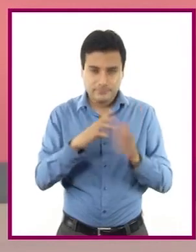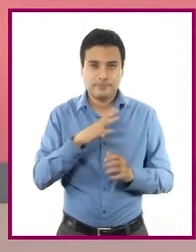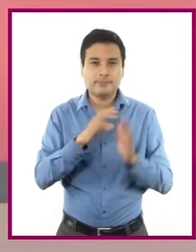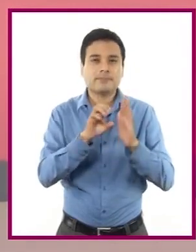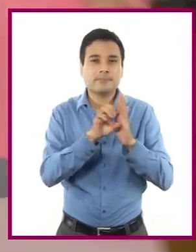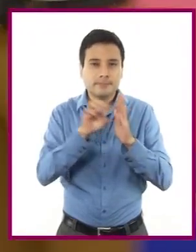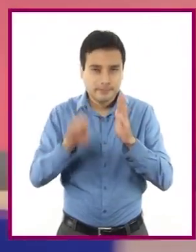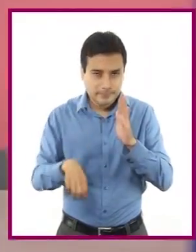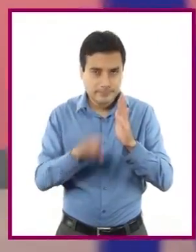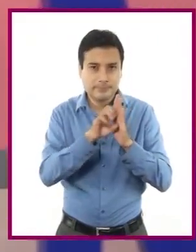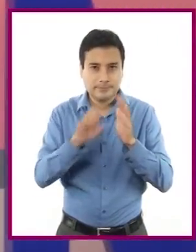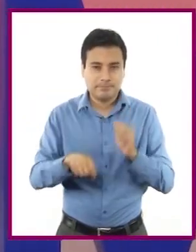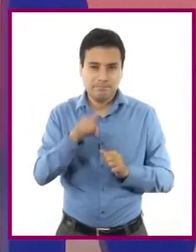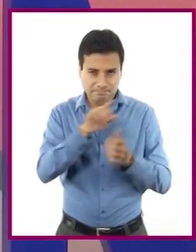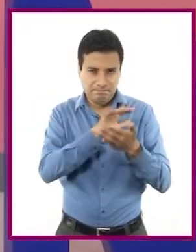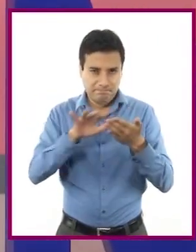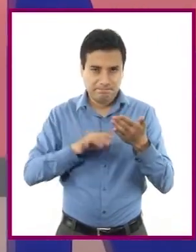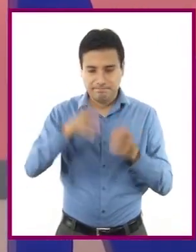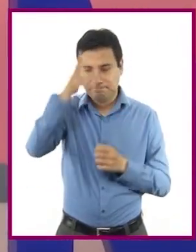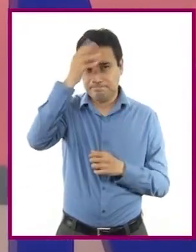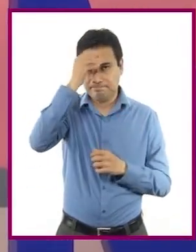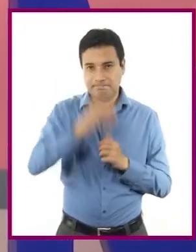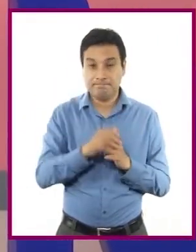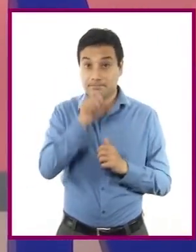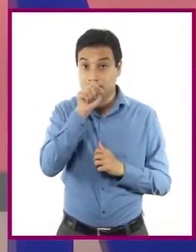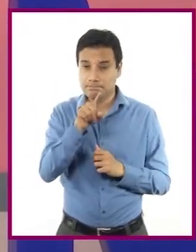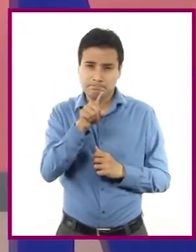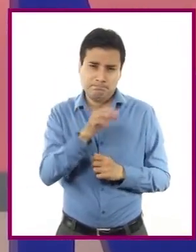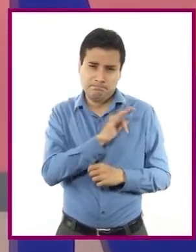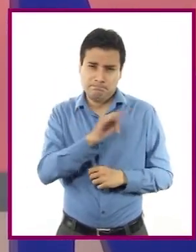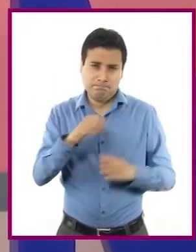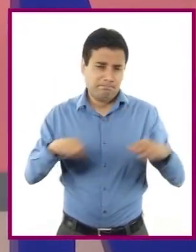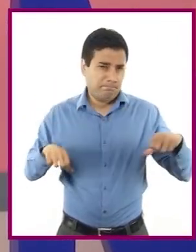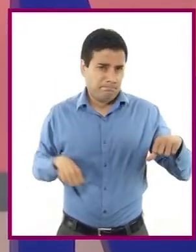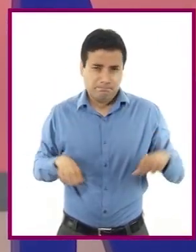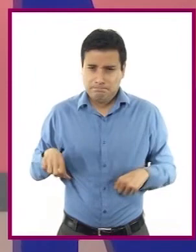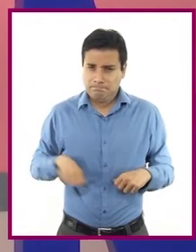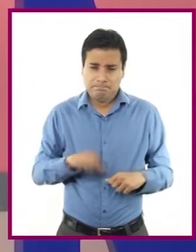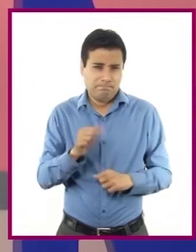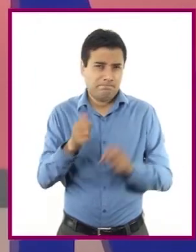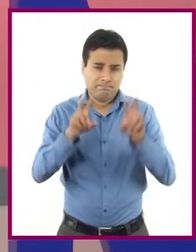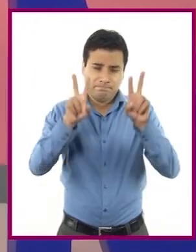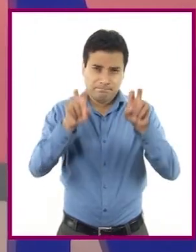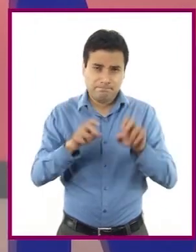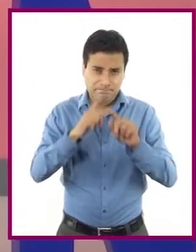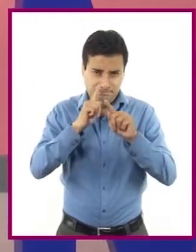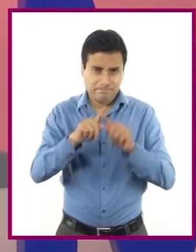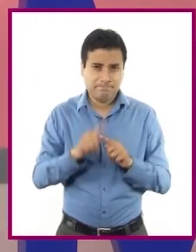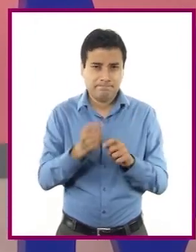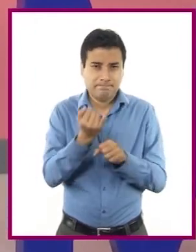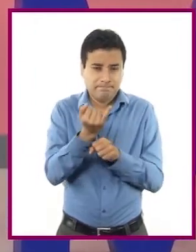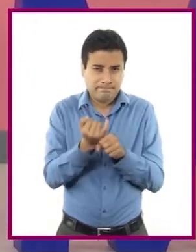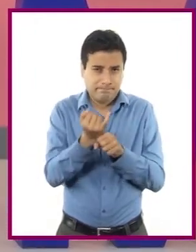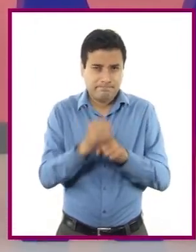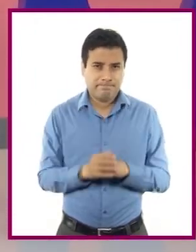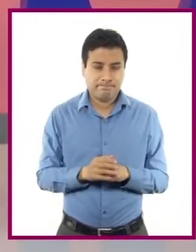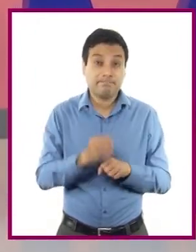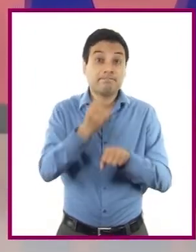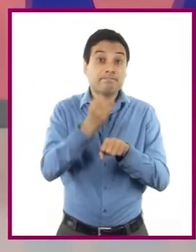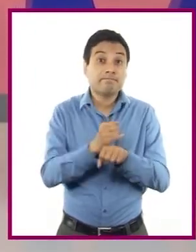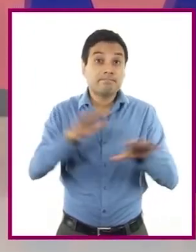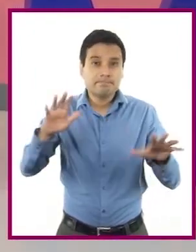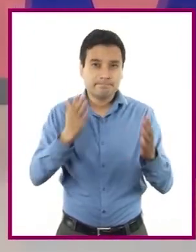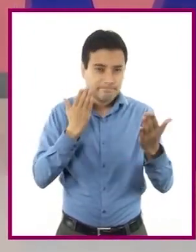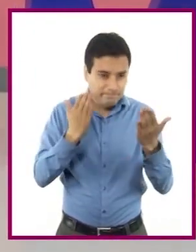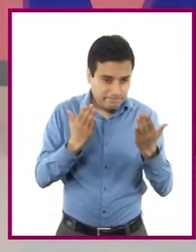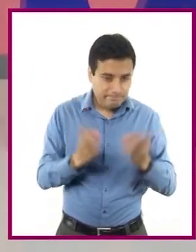lo aprendido. También pueden crear nuevos retos donde con otros temas investiguen información diferente pero